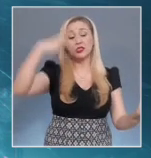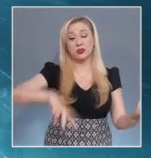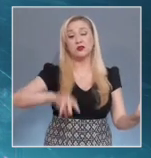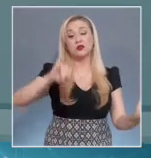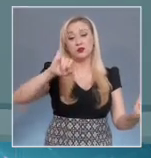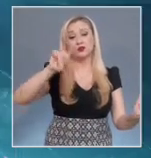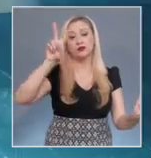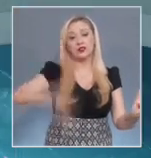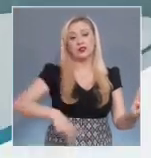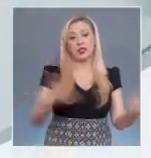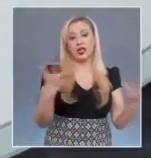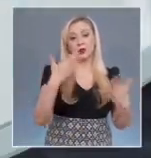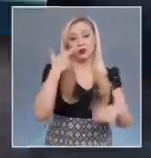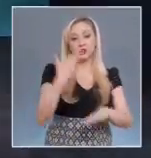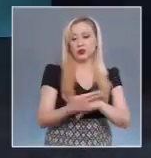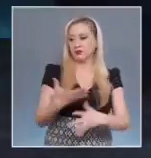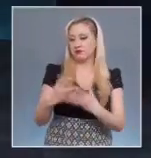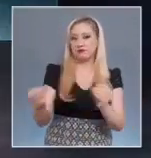forzada.